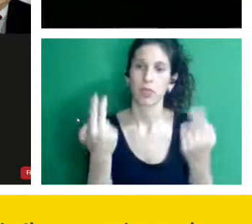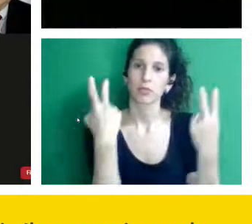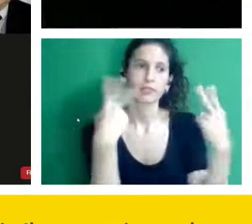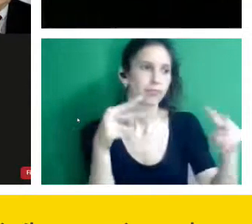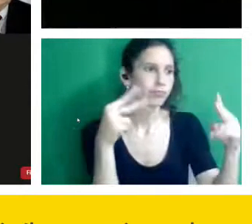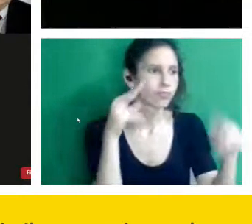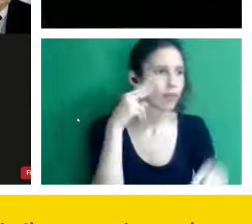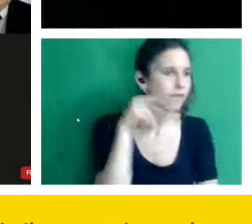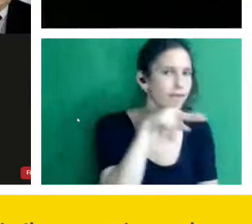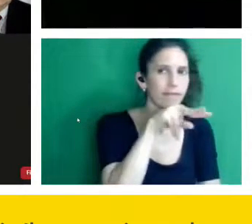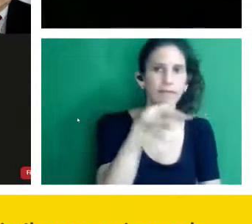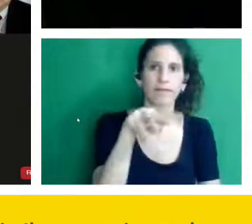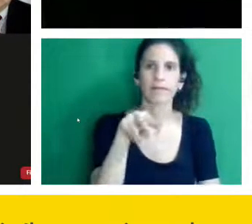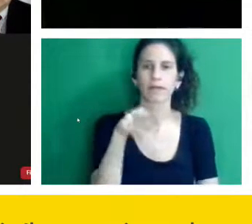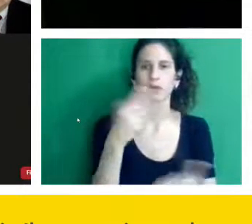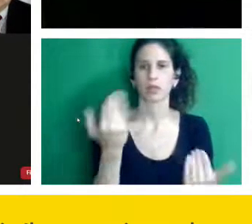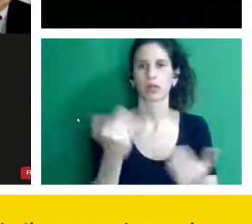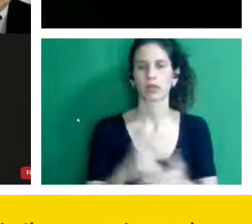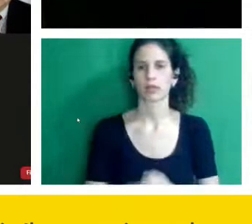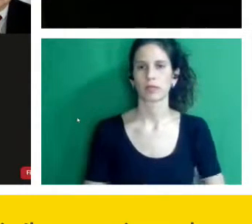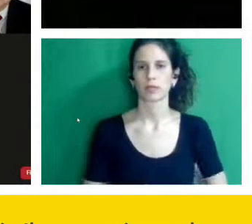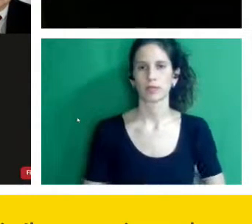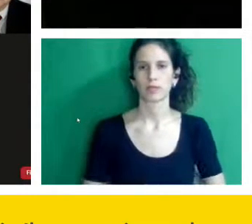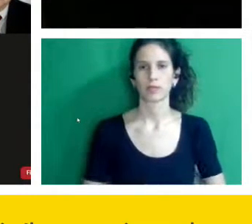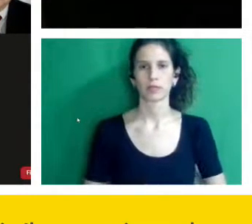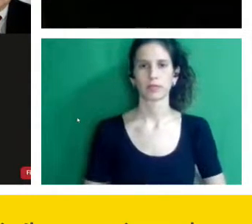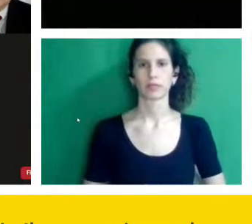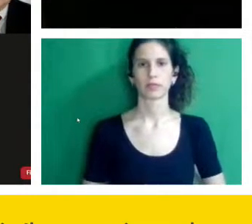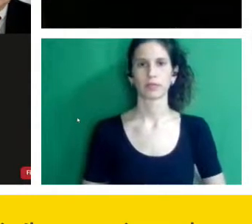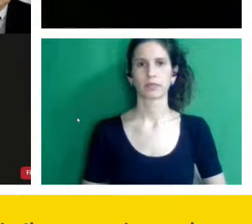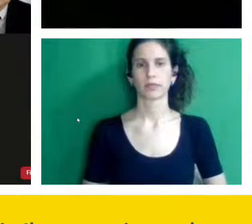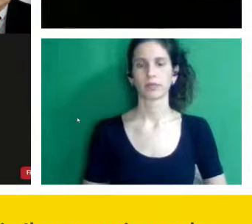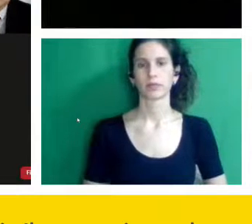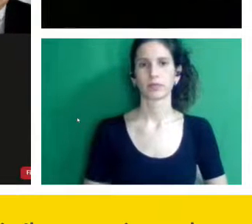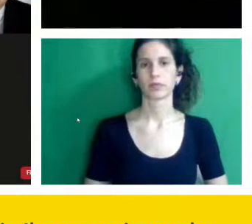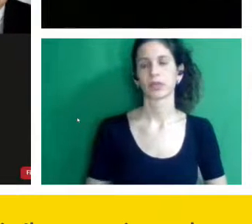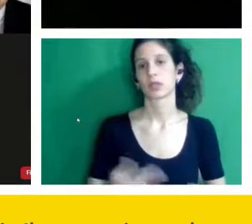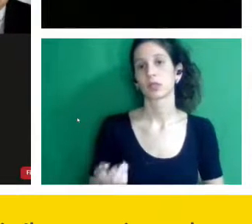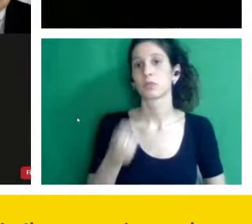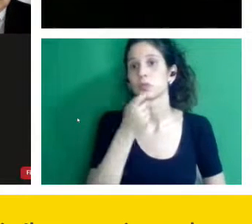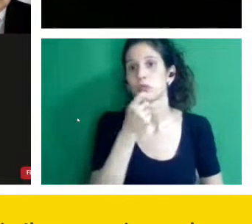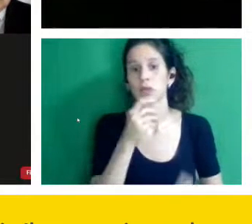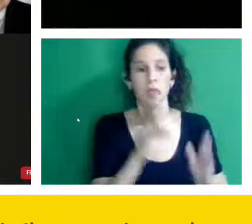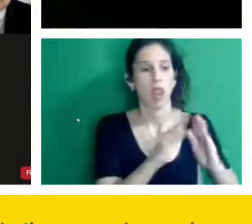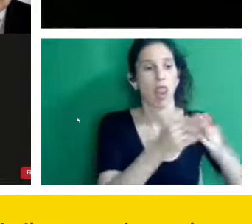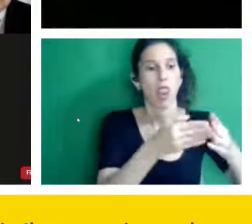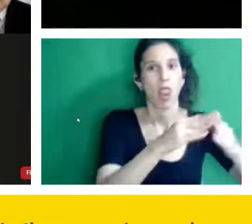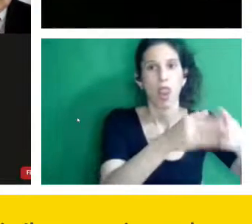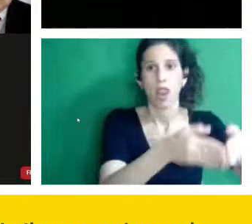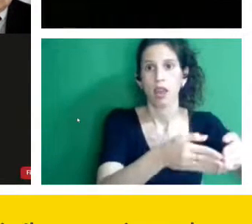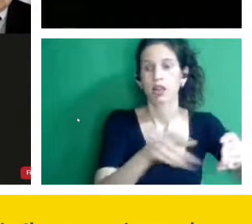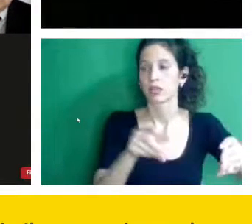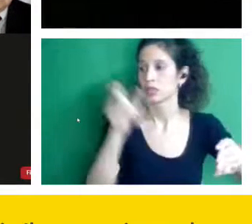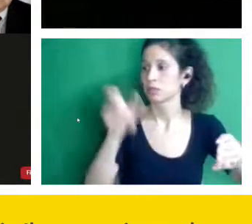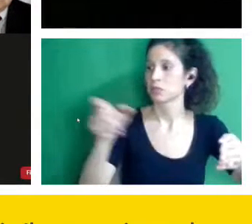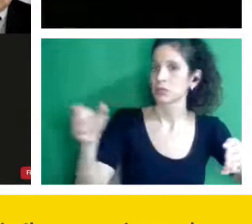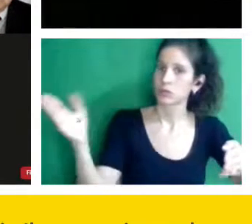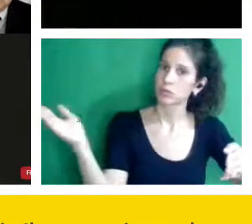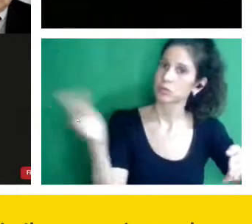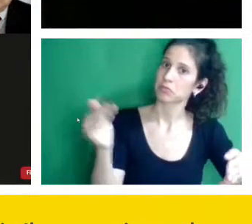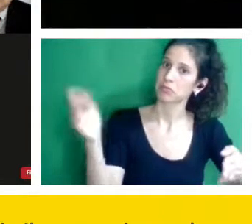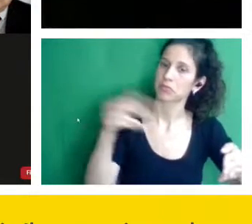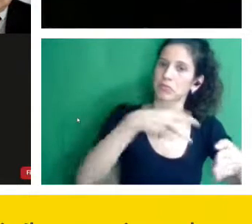rol de llevar a las personas en una lancha o en un barco a hacer el recorrido.